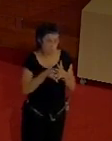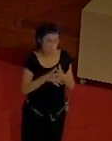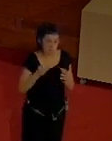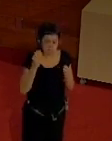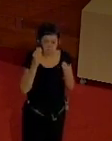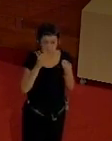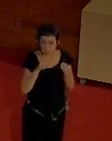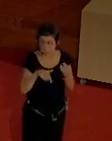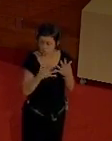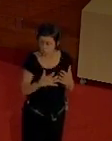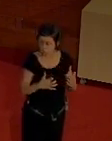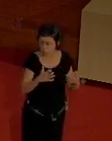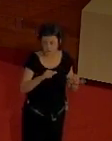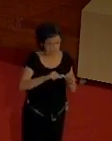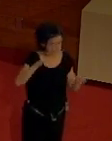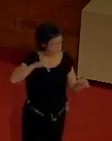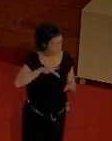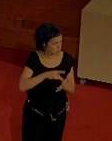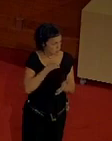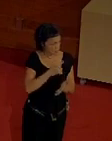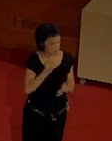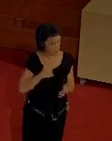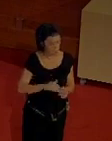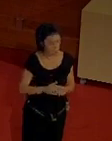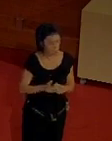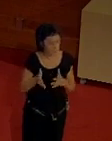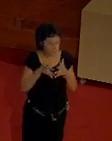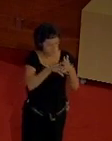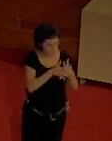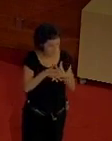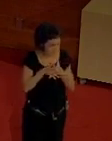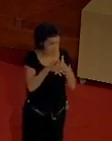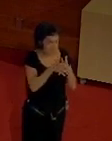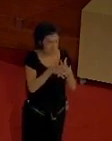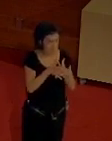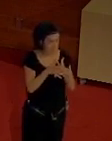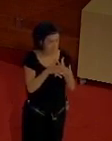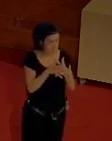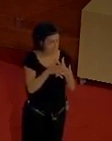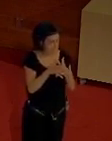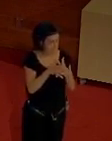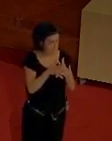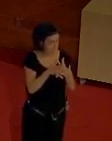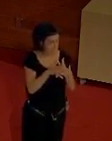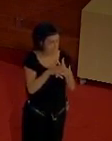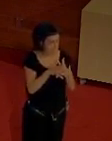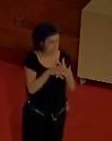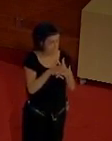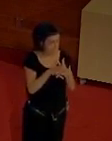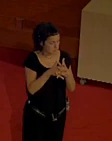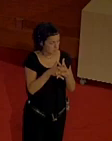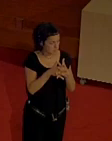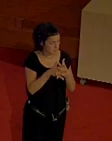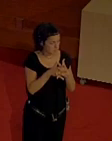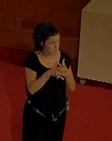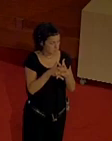Incluso en esta sala en ocasiones anteriores Estados Unidos tiene algo quitando la arma nuclear que la